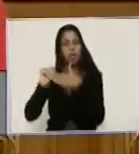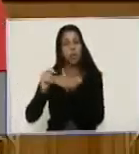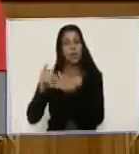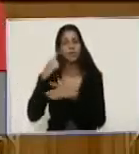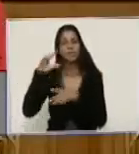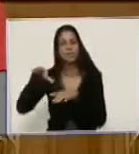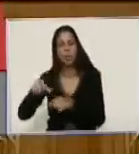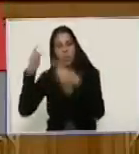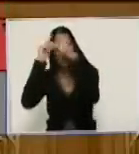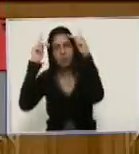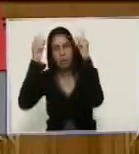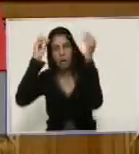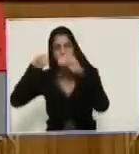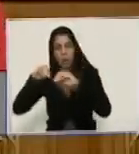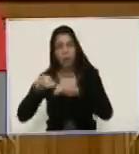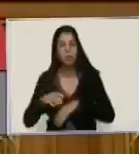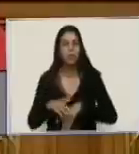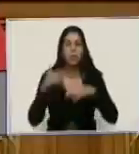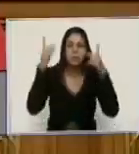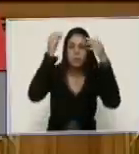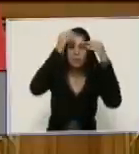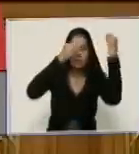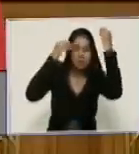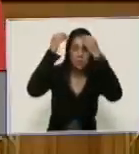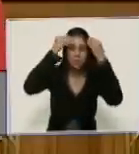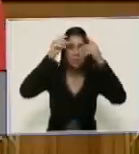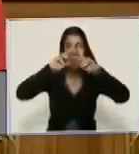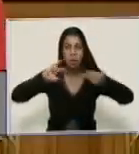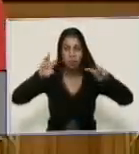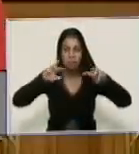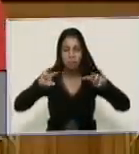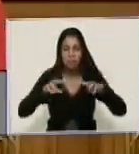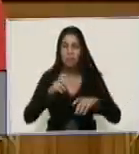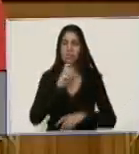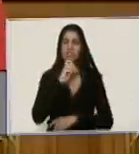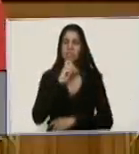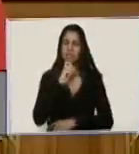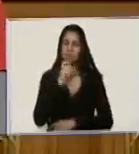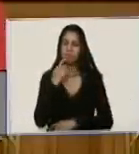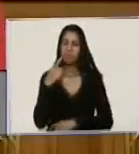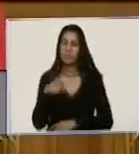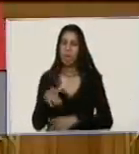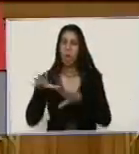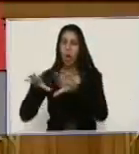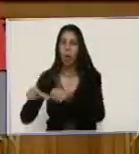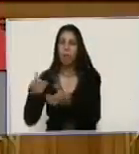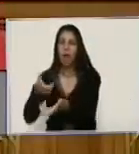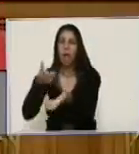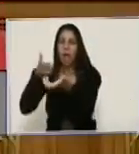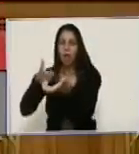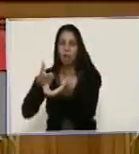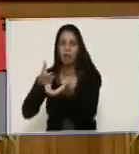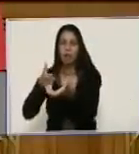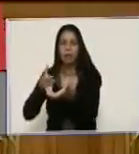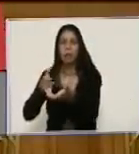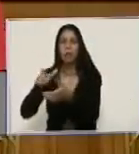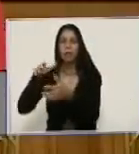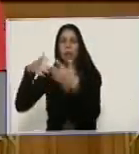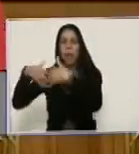un conflicto bien serio, como todos sabemos, esa compra de armamento a Lockheed Martin, a